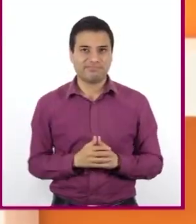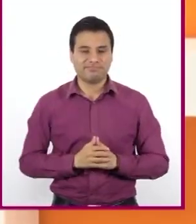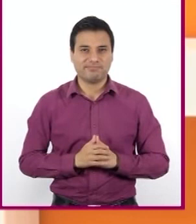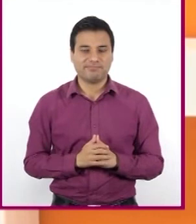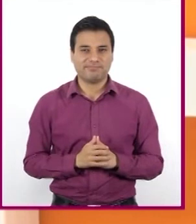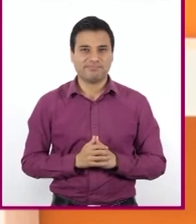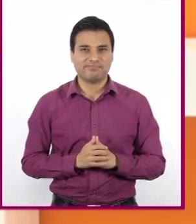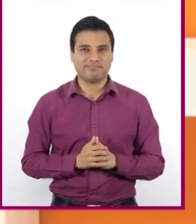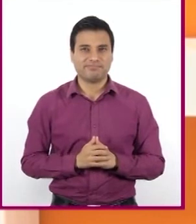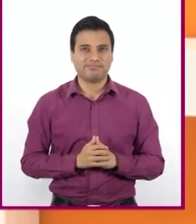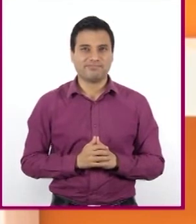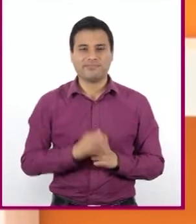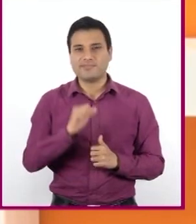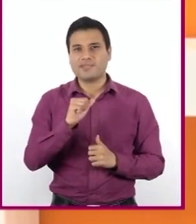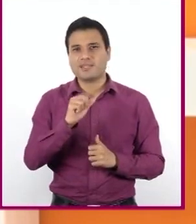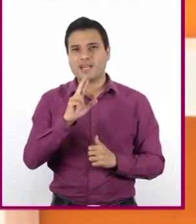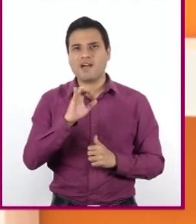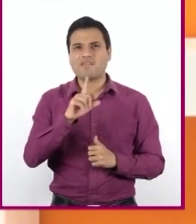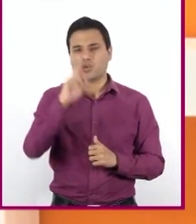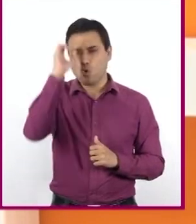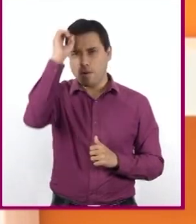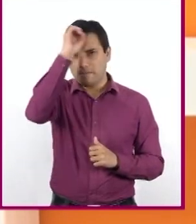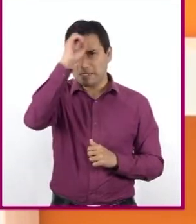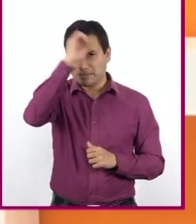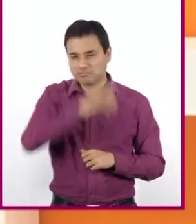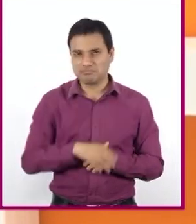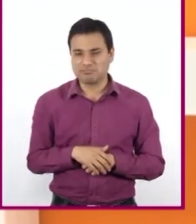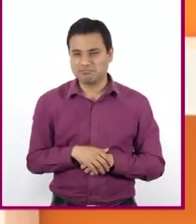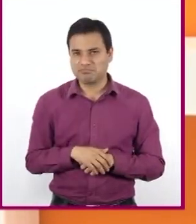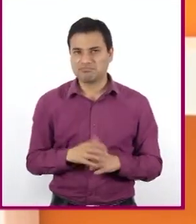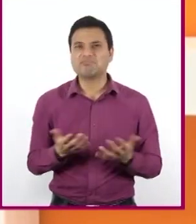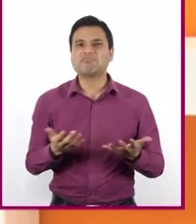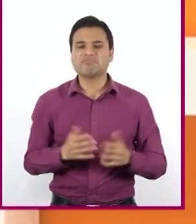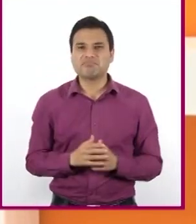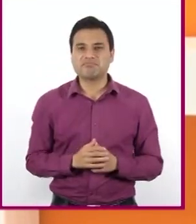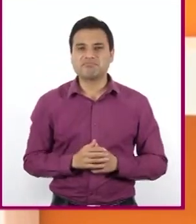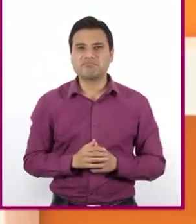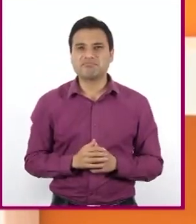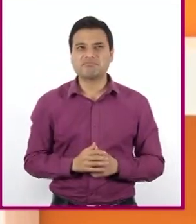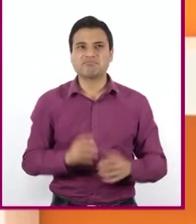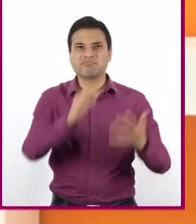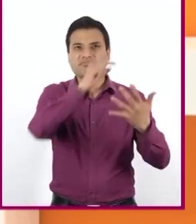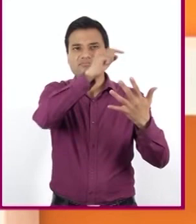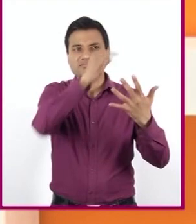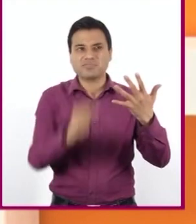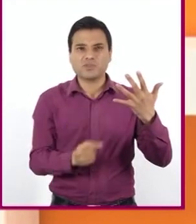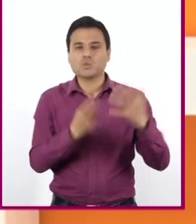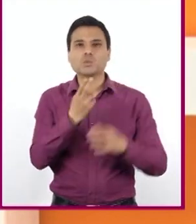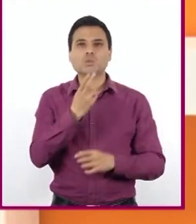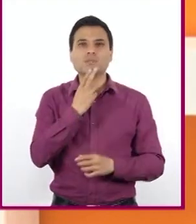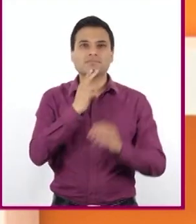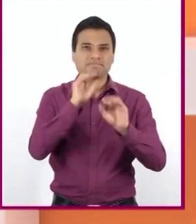¿Qué opinas, Abril? ¿Cómo apoyaría el uso del recurso didáctico a la explicación del tema?